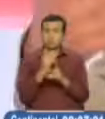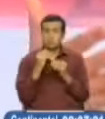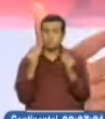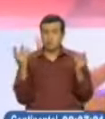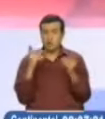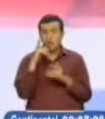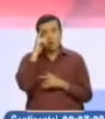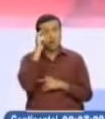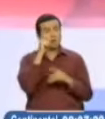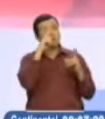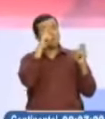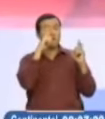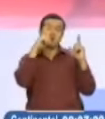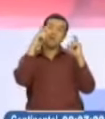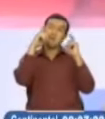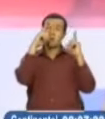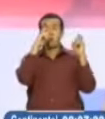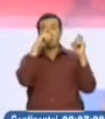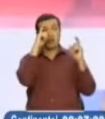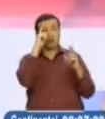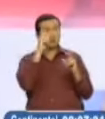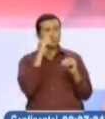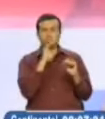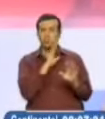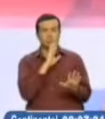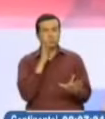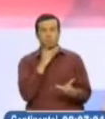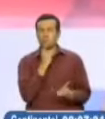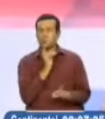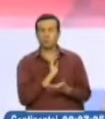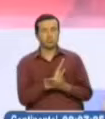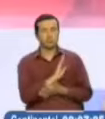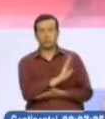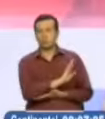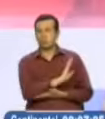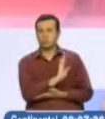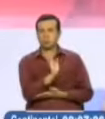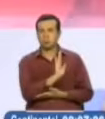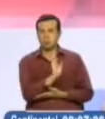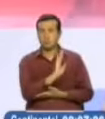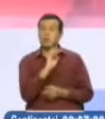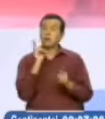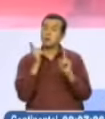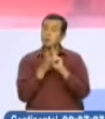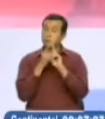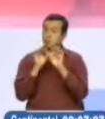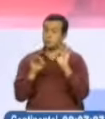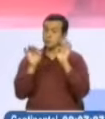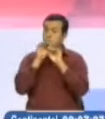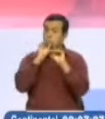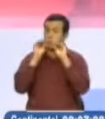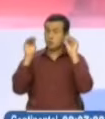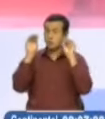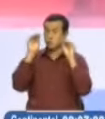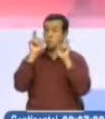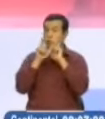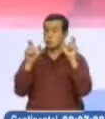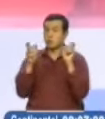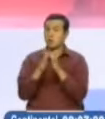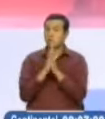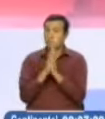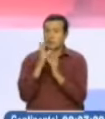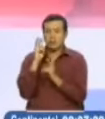se tomaba la foto con Lasso. Entonces la mayoría de gente rechazó eso. Y ahí una primera cosa que hay que hacer es que hay que entender que la gente está pidiendo